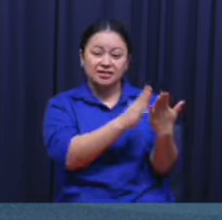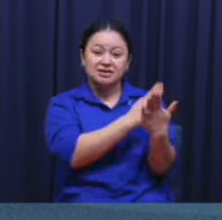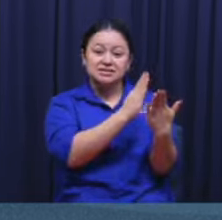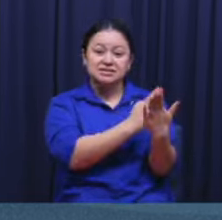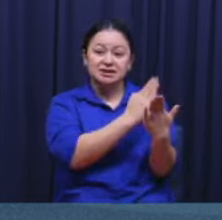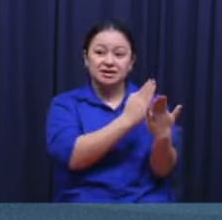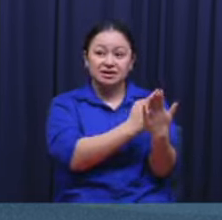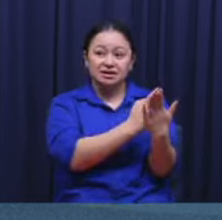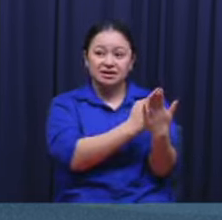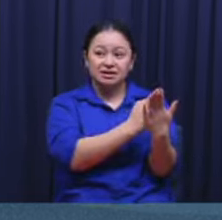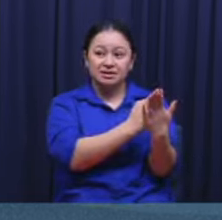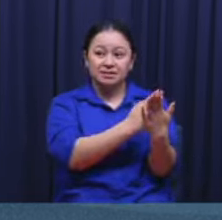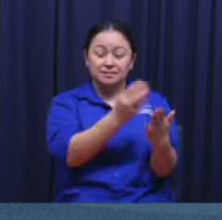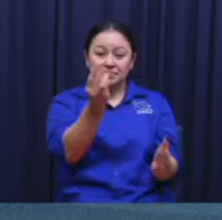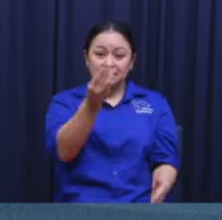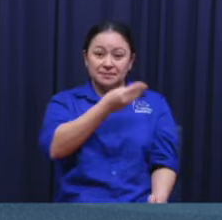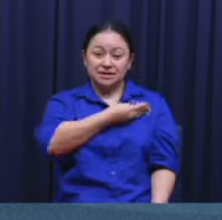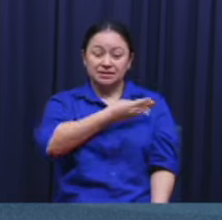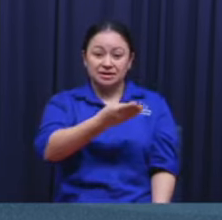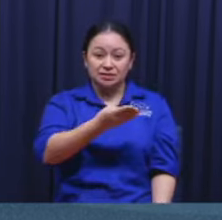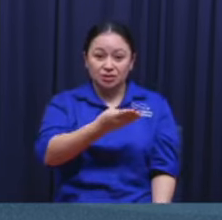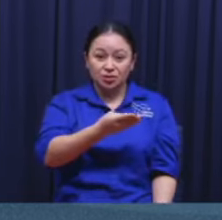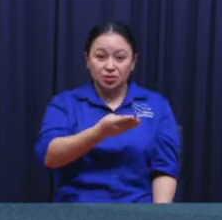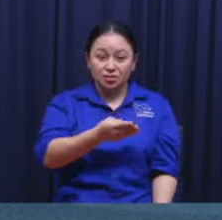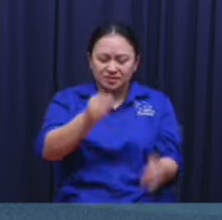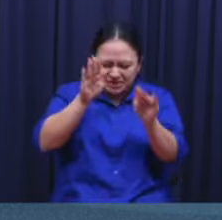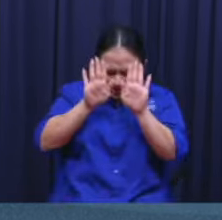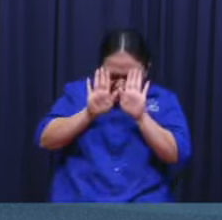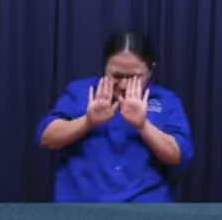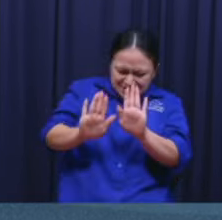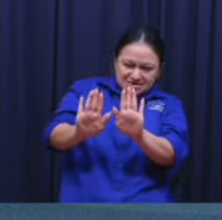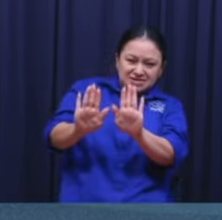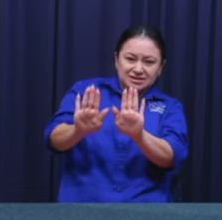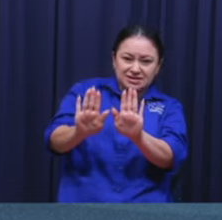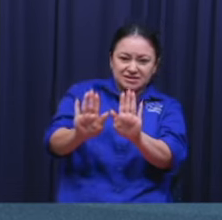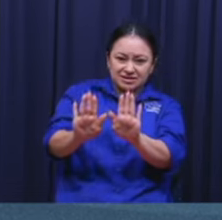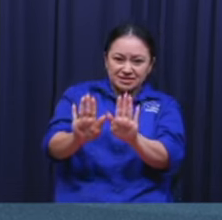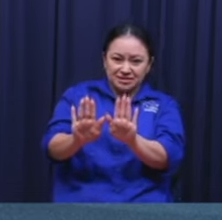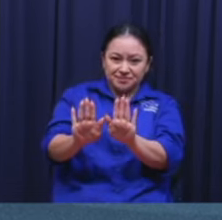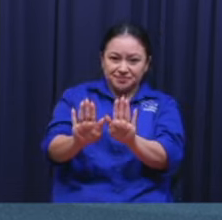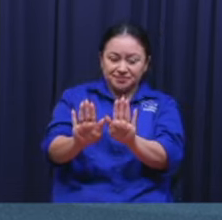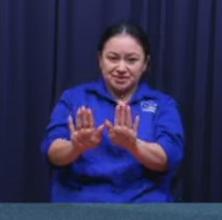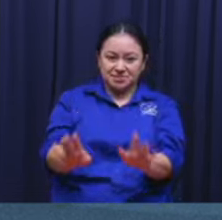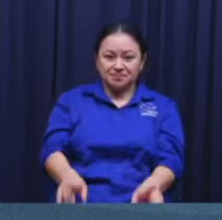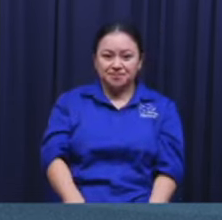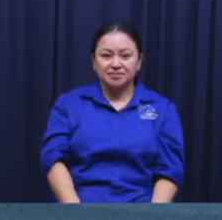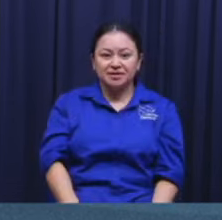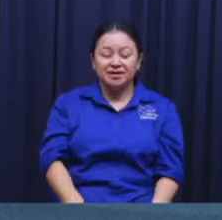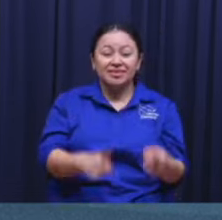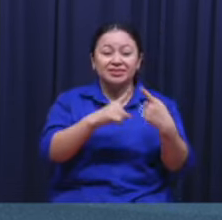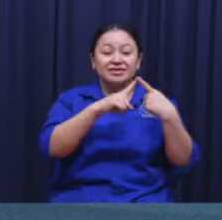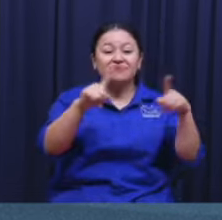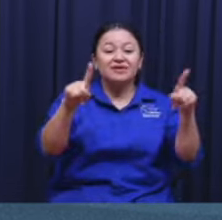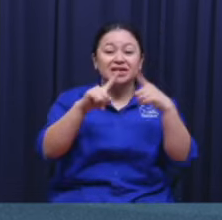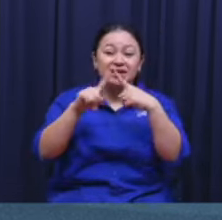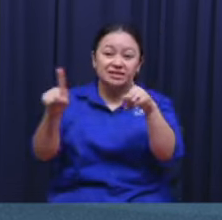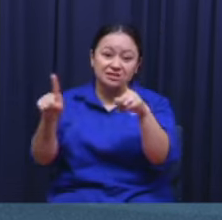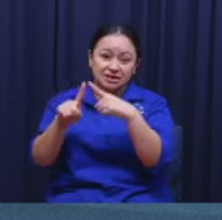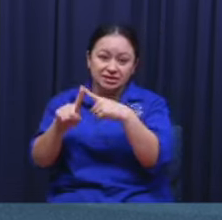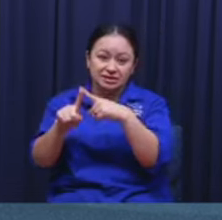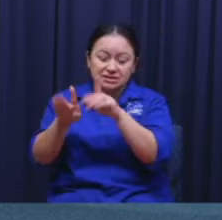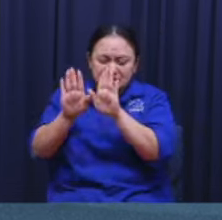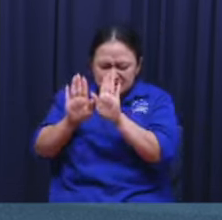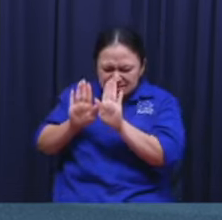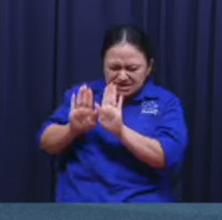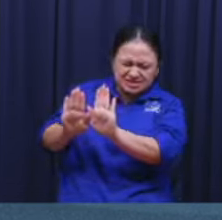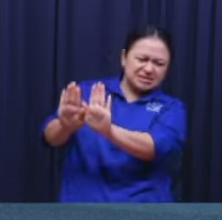Mi mandato de resistir. O sea que en lugar de paciencia, puso resistir.